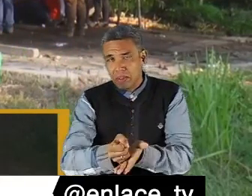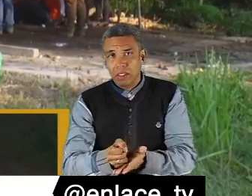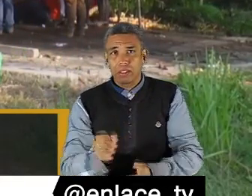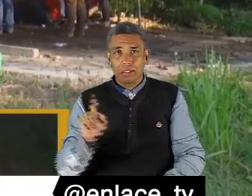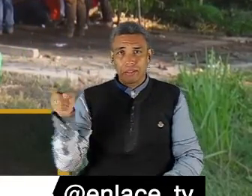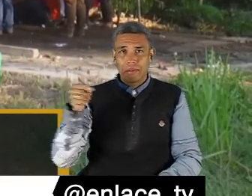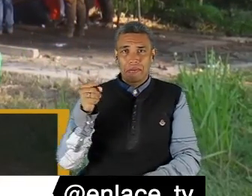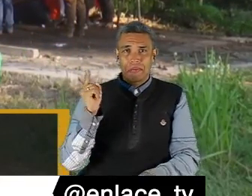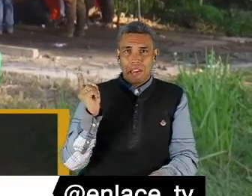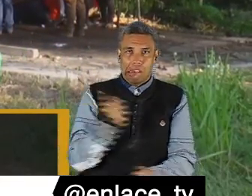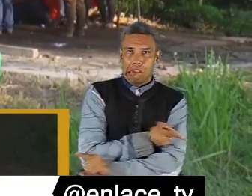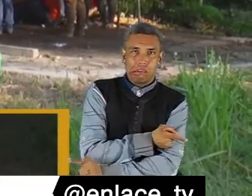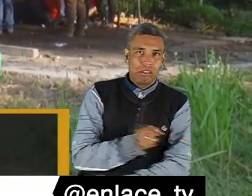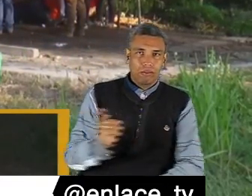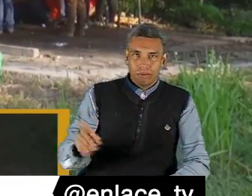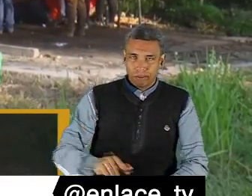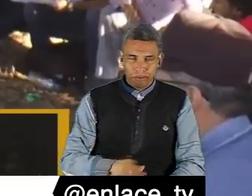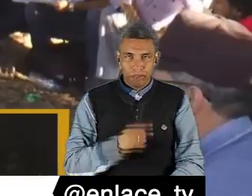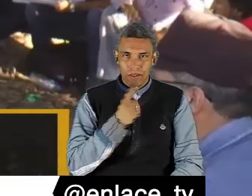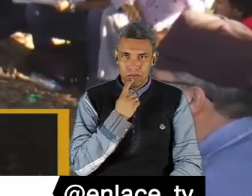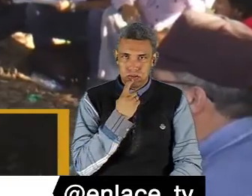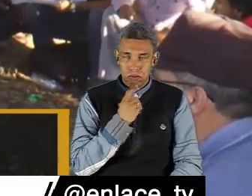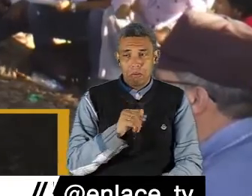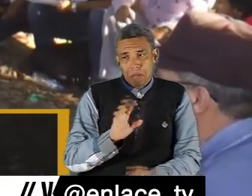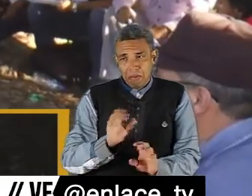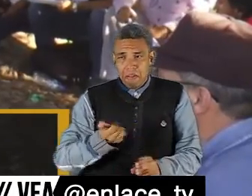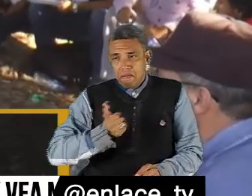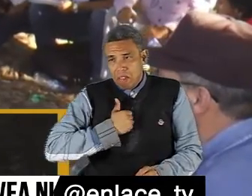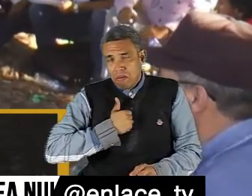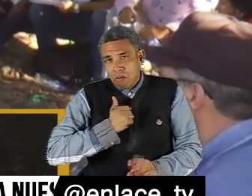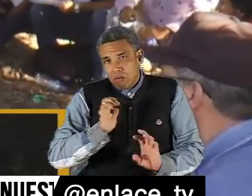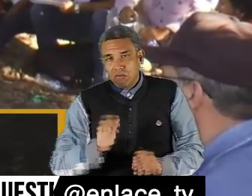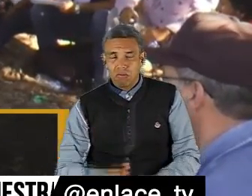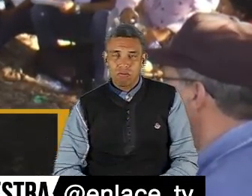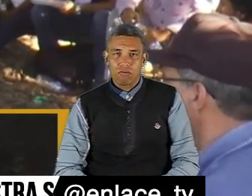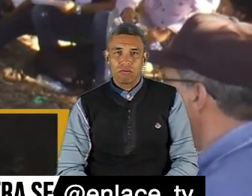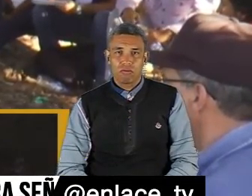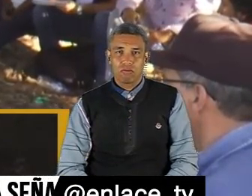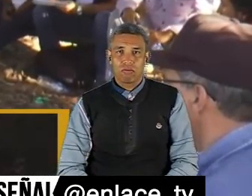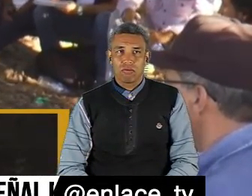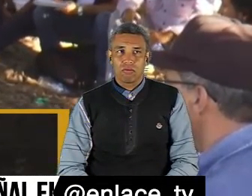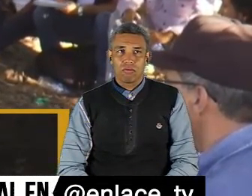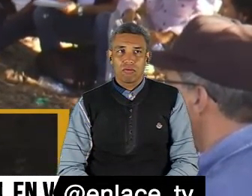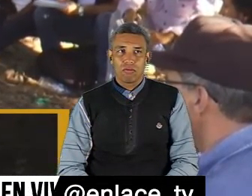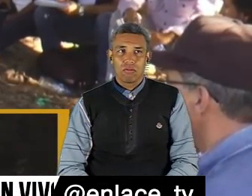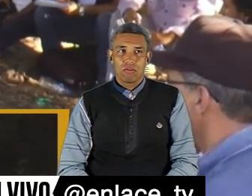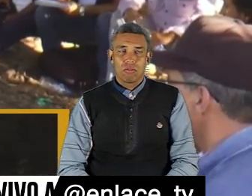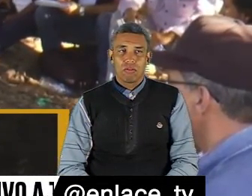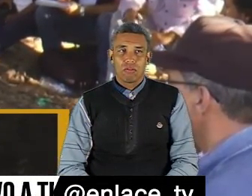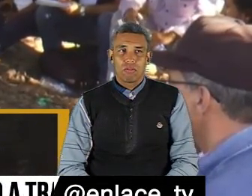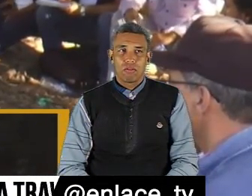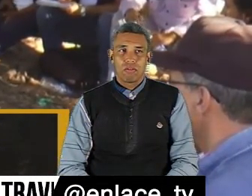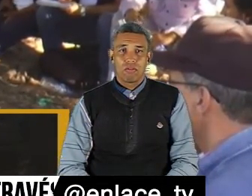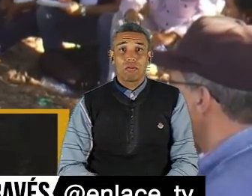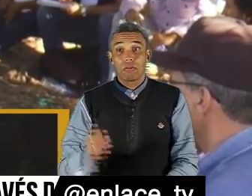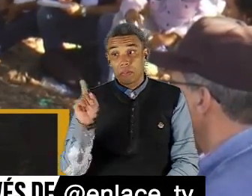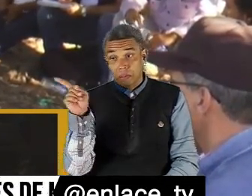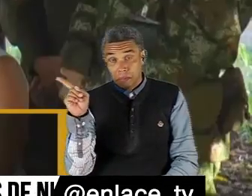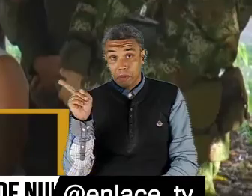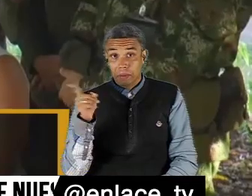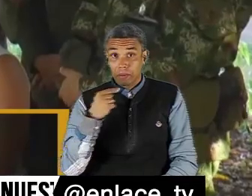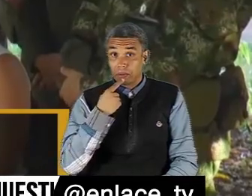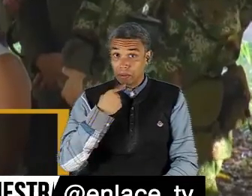Debido a eso, pues hubo una situación porque él se comprometió a tener el transporte en horas tempranas.